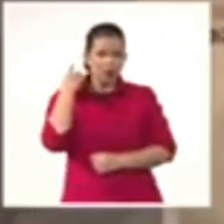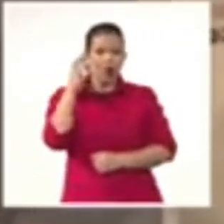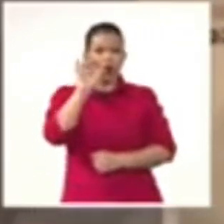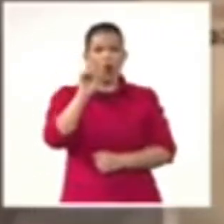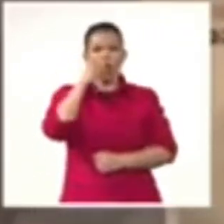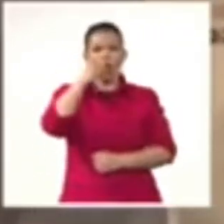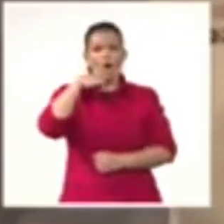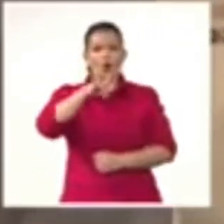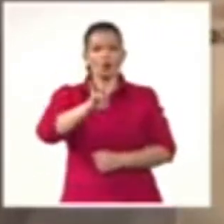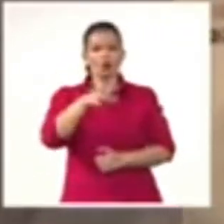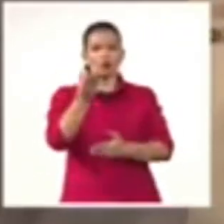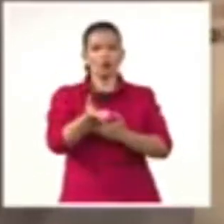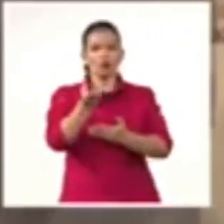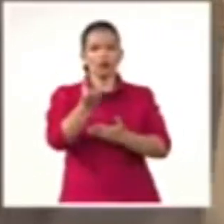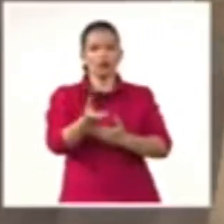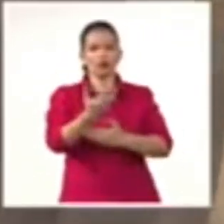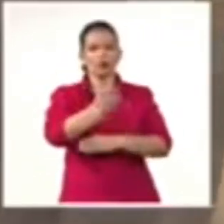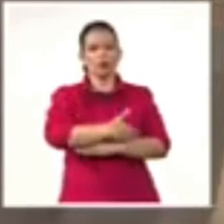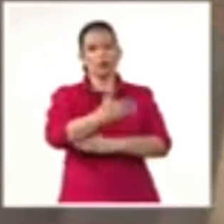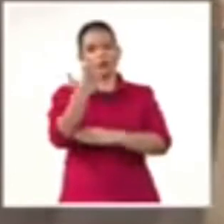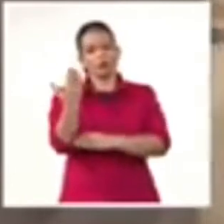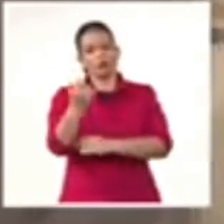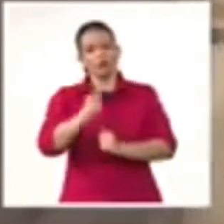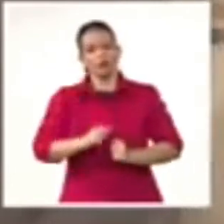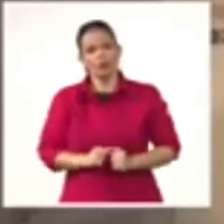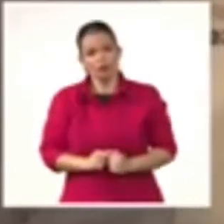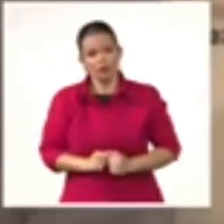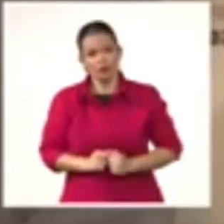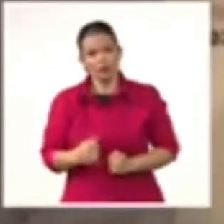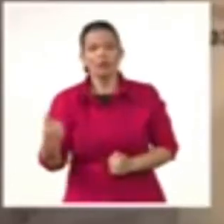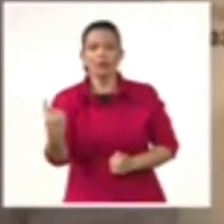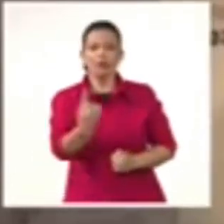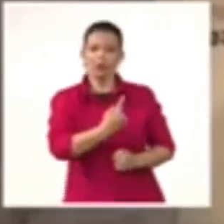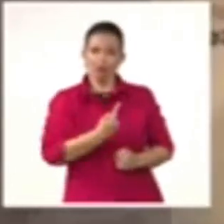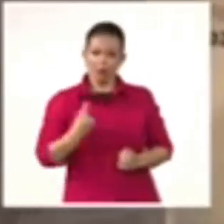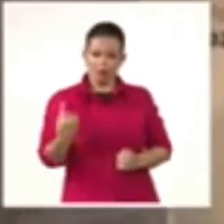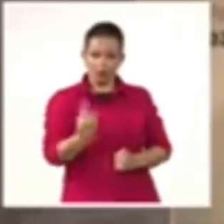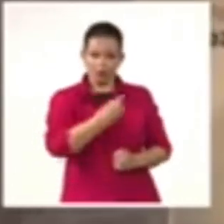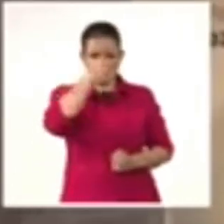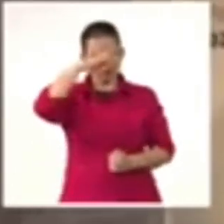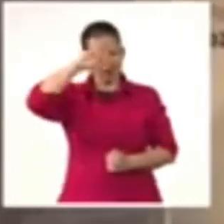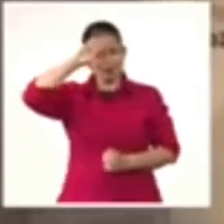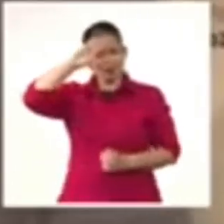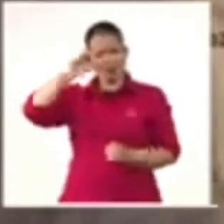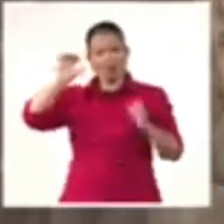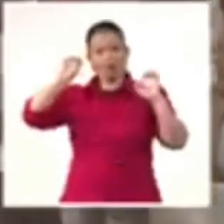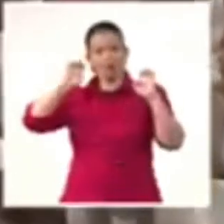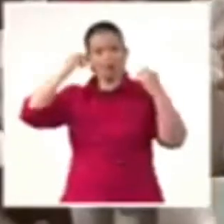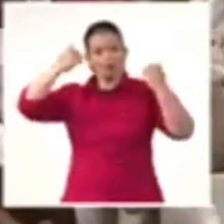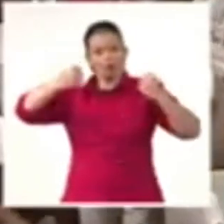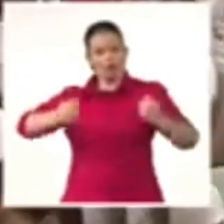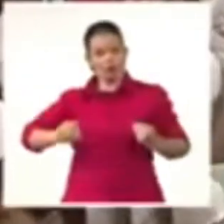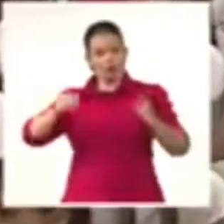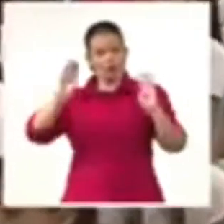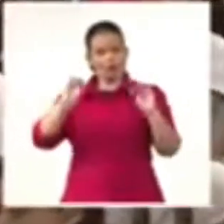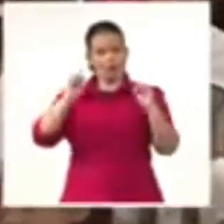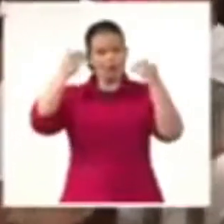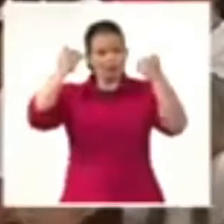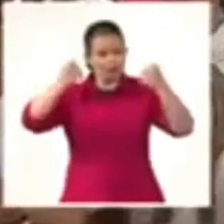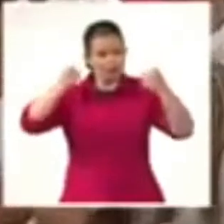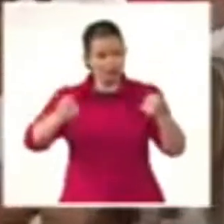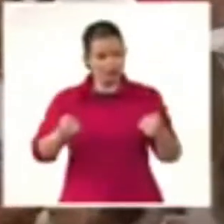Unidos y nuestro país cuenta con reconocimiento, prestigio y autoridad por su aporte a la